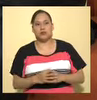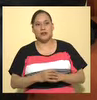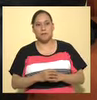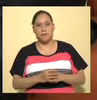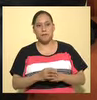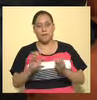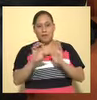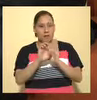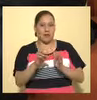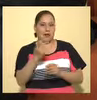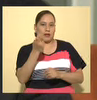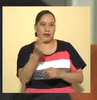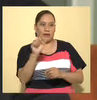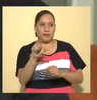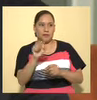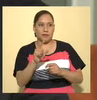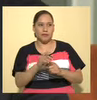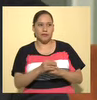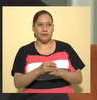En este caso, bueno, eso es algo